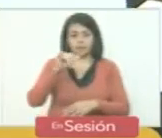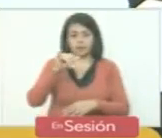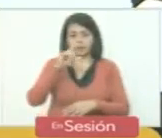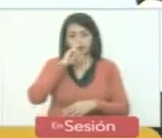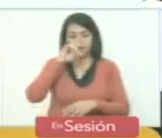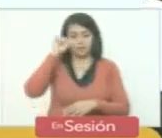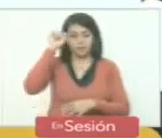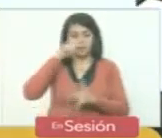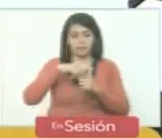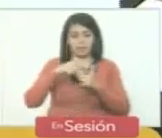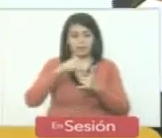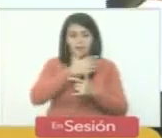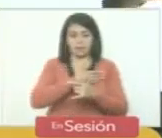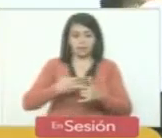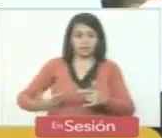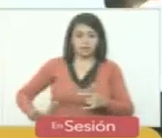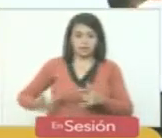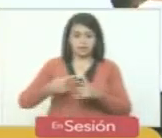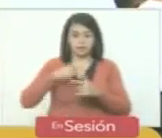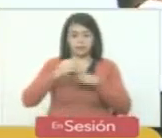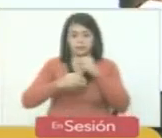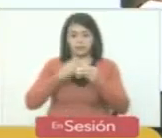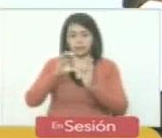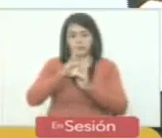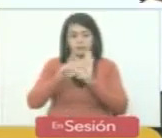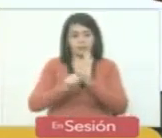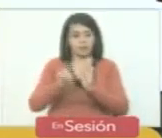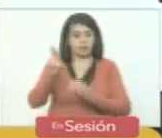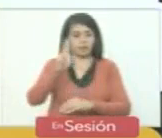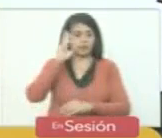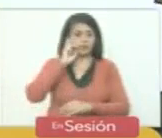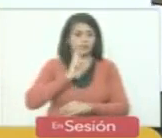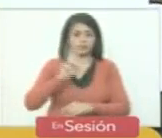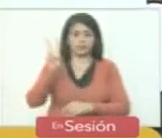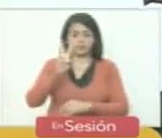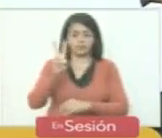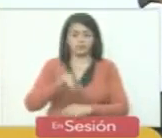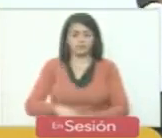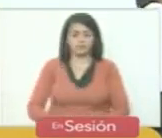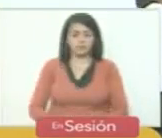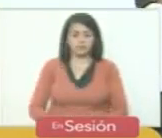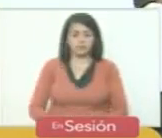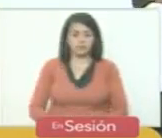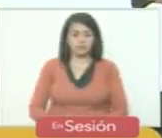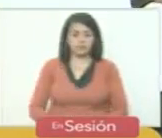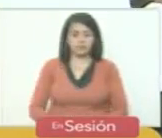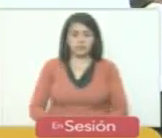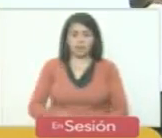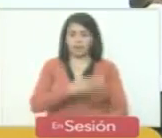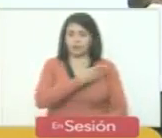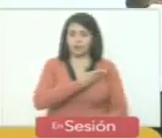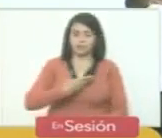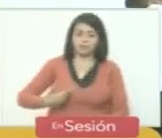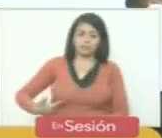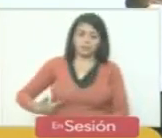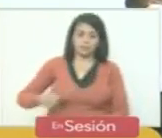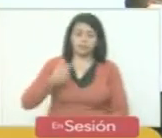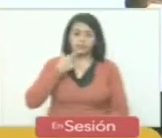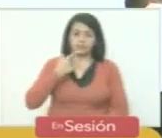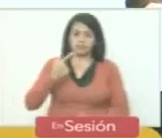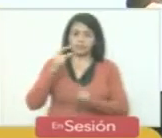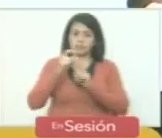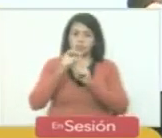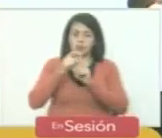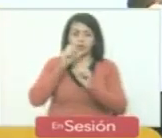Maduro Moros, presidente constitucional de la República Bolivariana de Venezuela. El presidente cedió el derecho